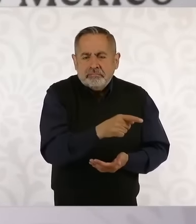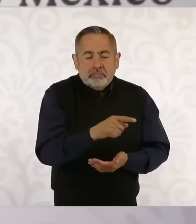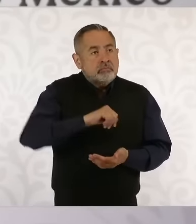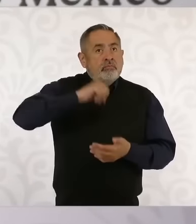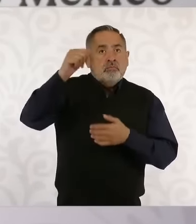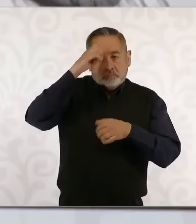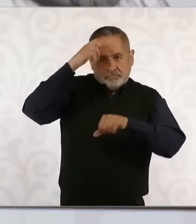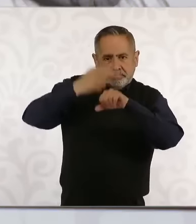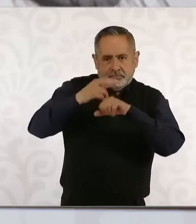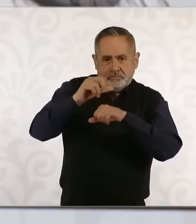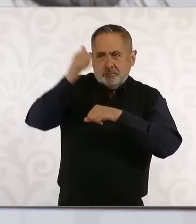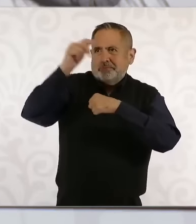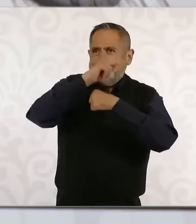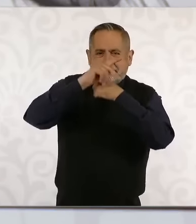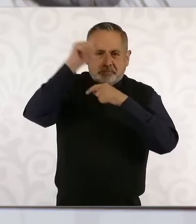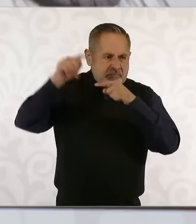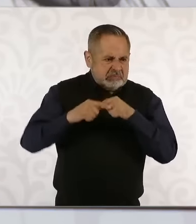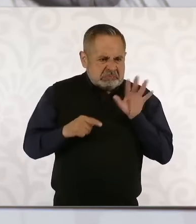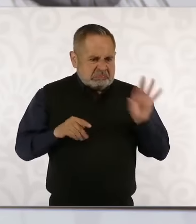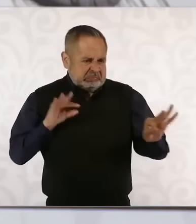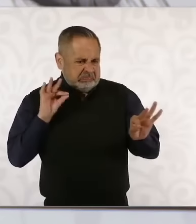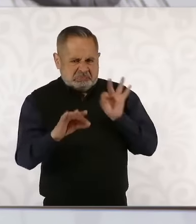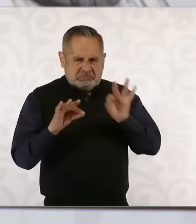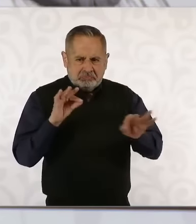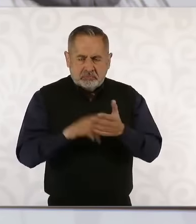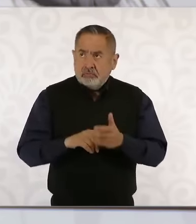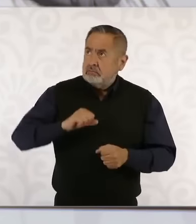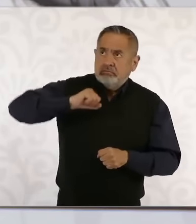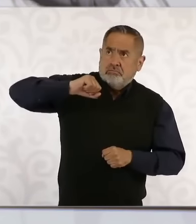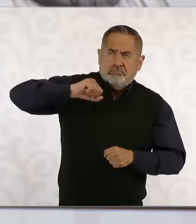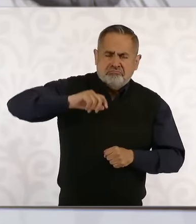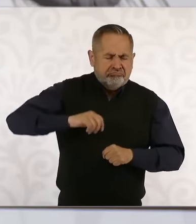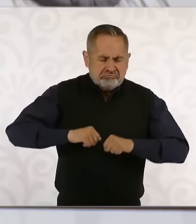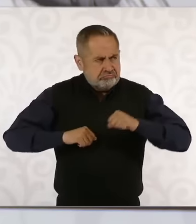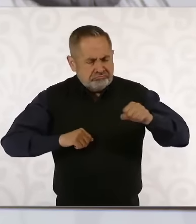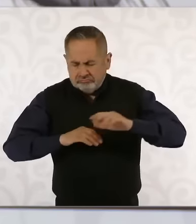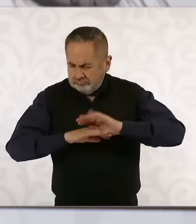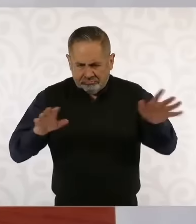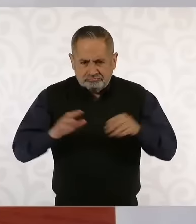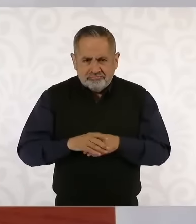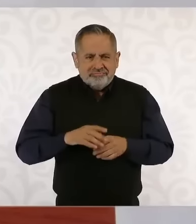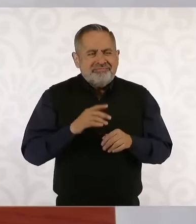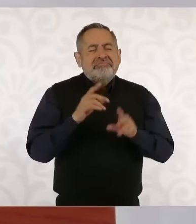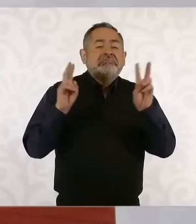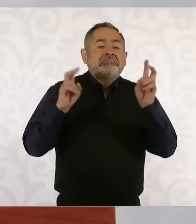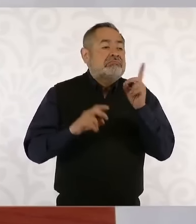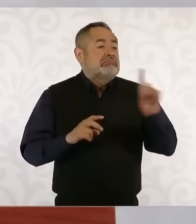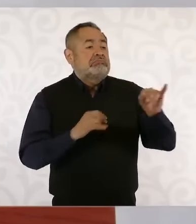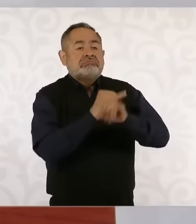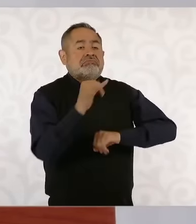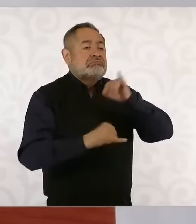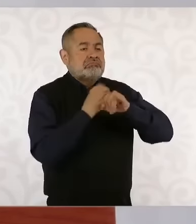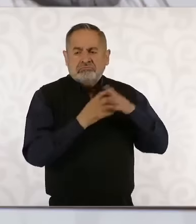extranjero, que están queriendo desde la derecha internacional